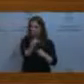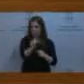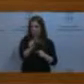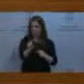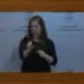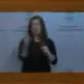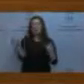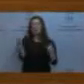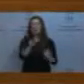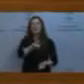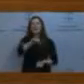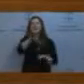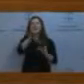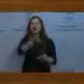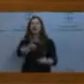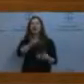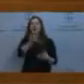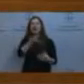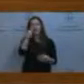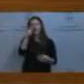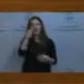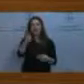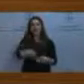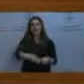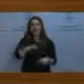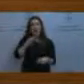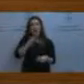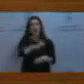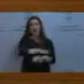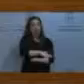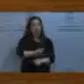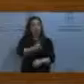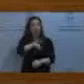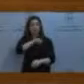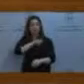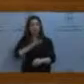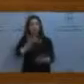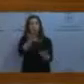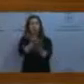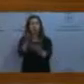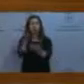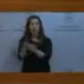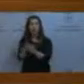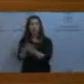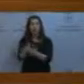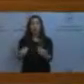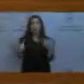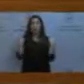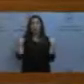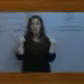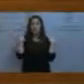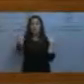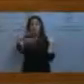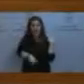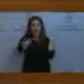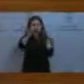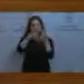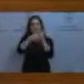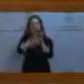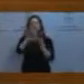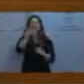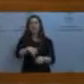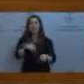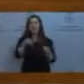declarados de interés general por el Gobierno de España a petición de quien tiene las competencias en esta materia, que es el